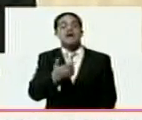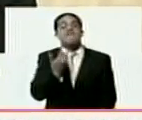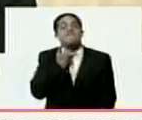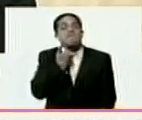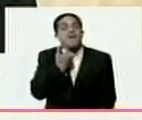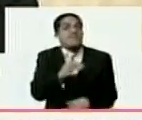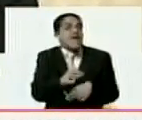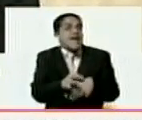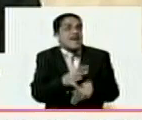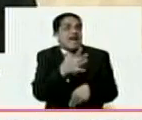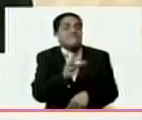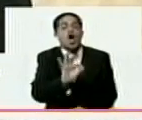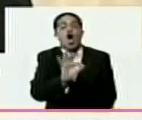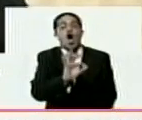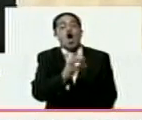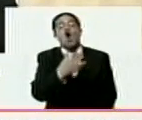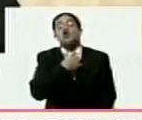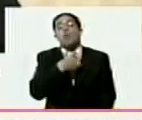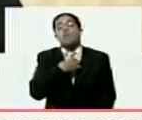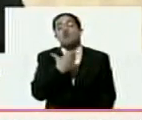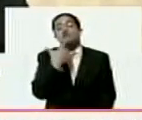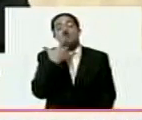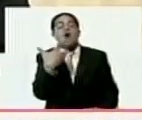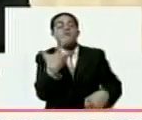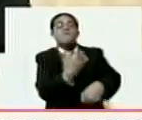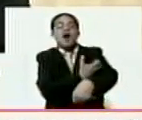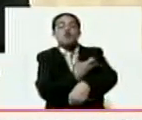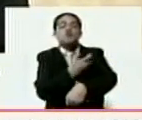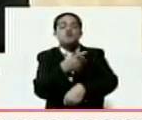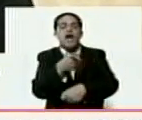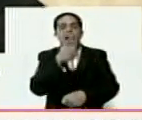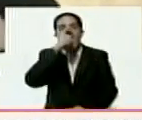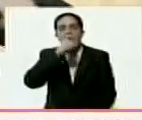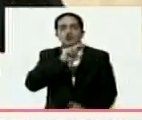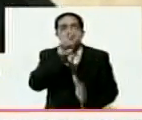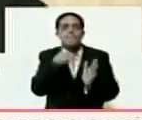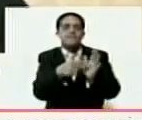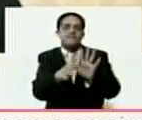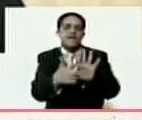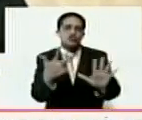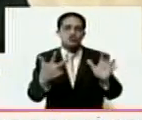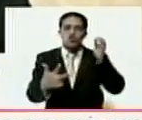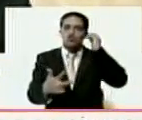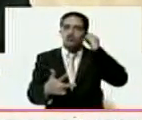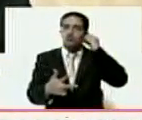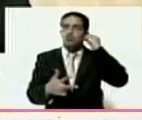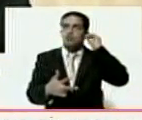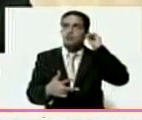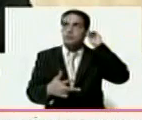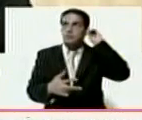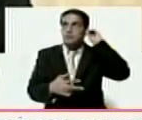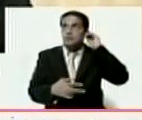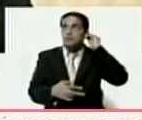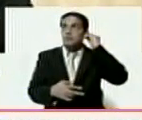pudo recibir la vacuna a tiempo en el año 18 y tuvo consecuencias.